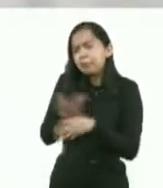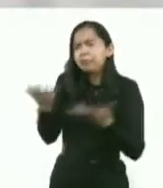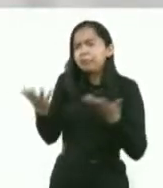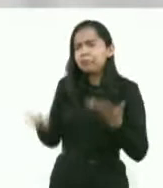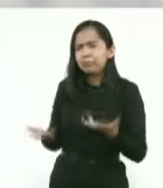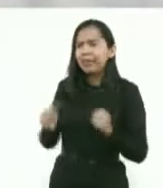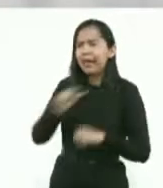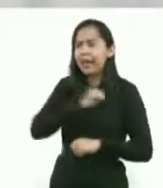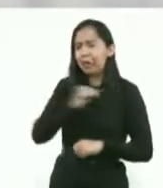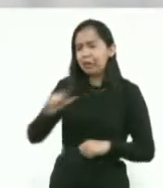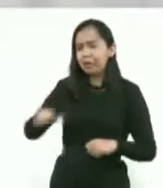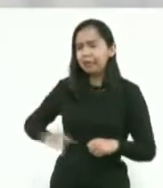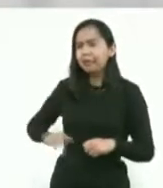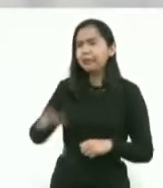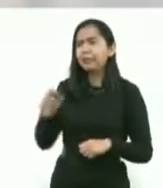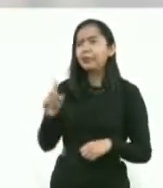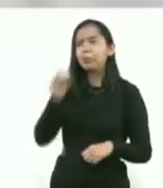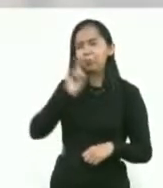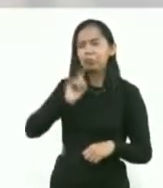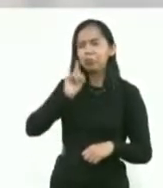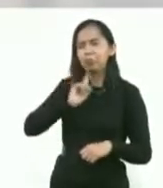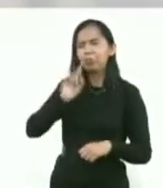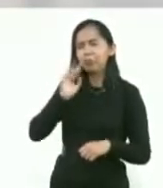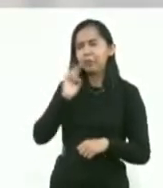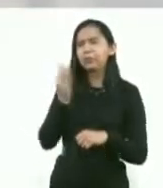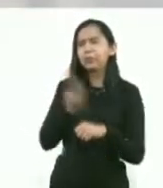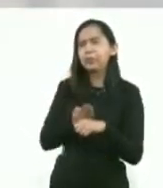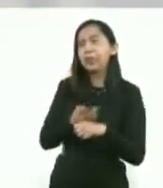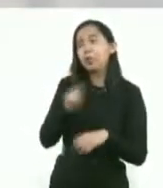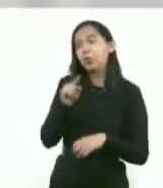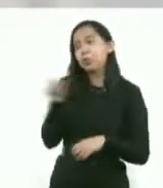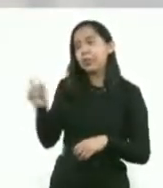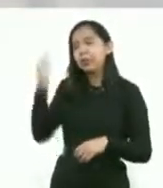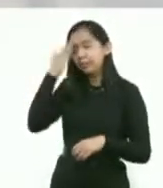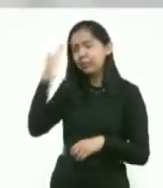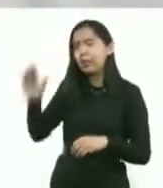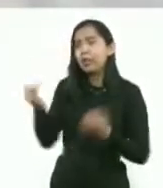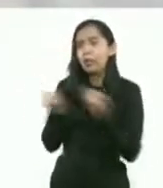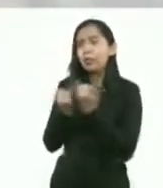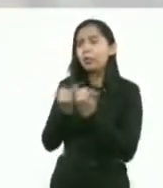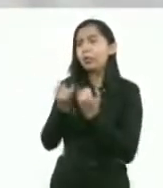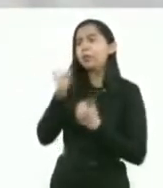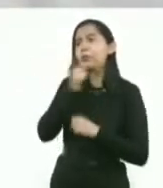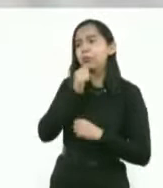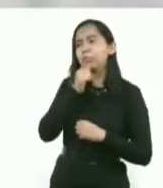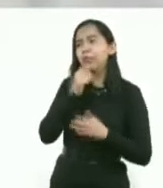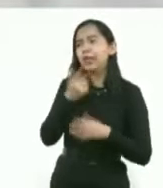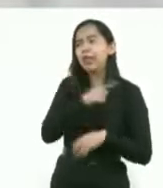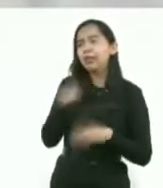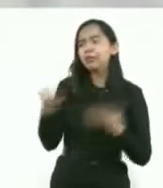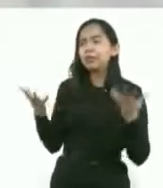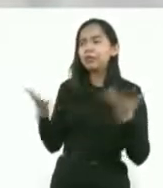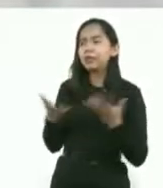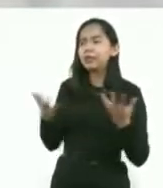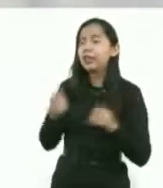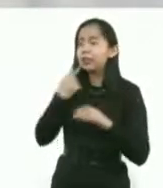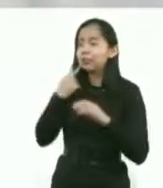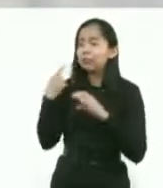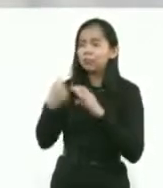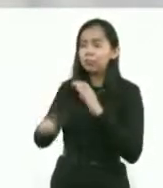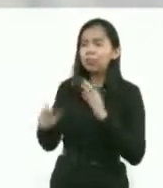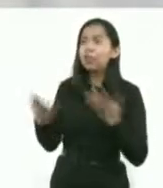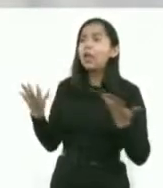con la alcaldesa y la policía, o los policías. A partir de ahí ellos presentan una